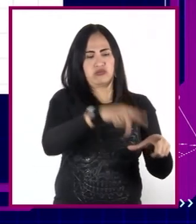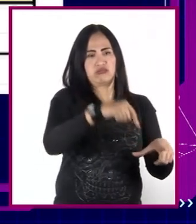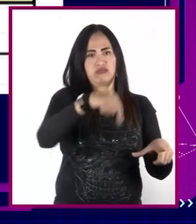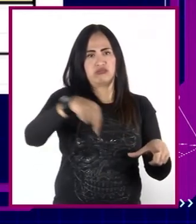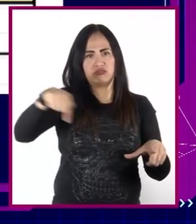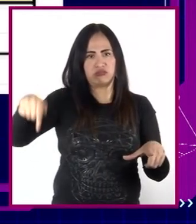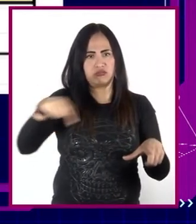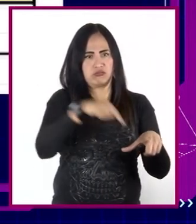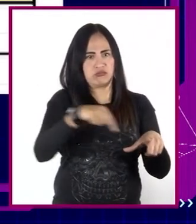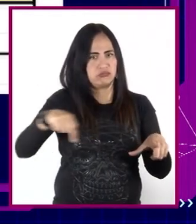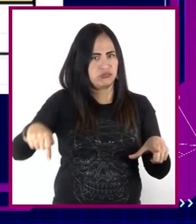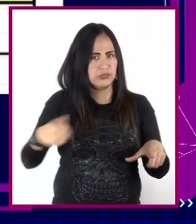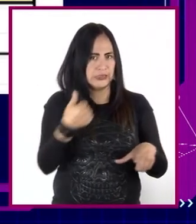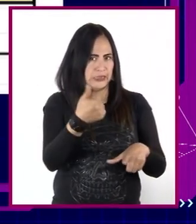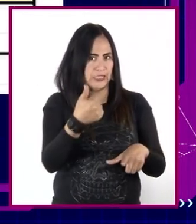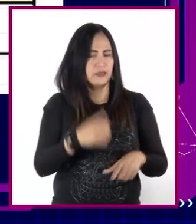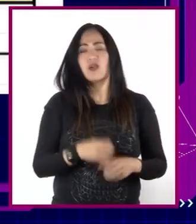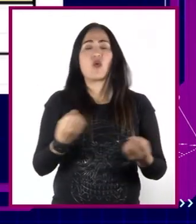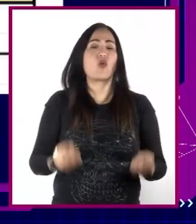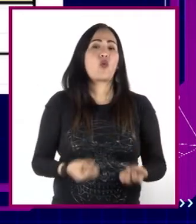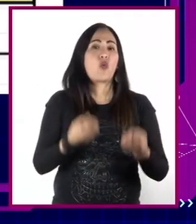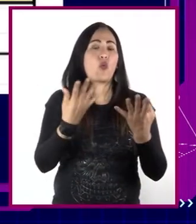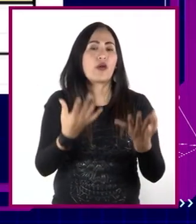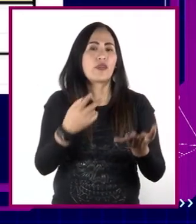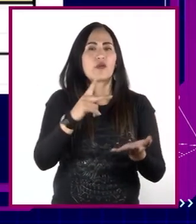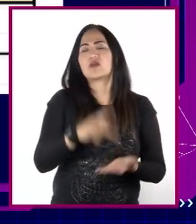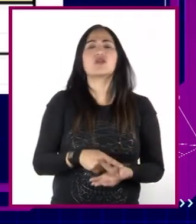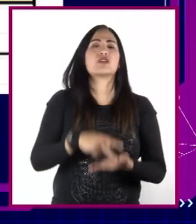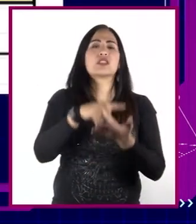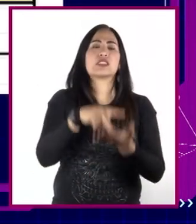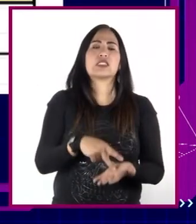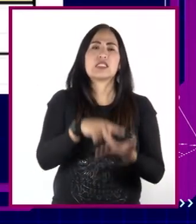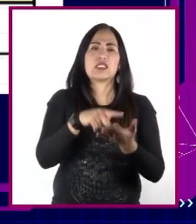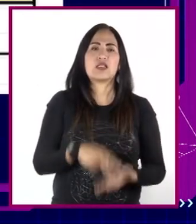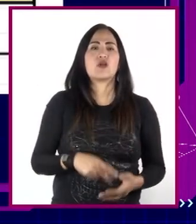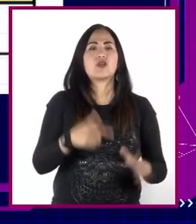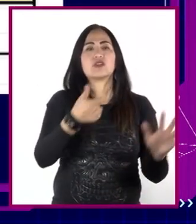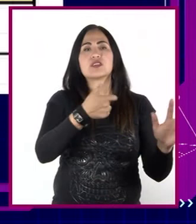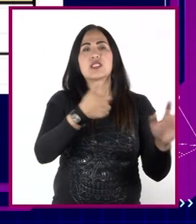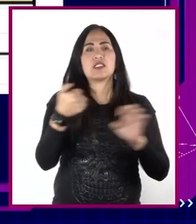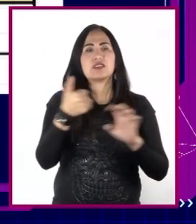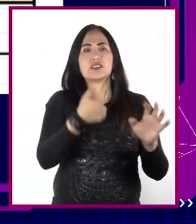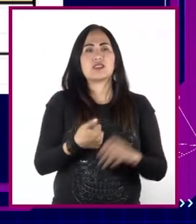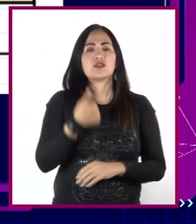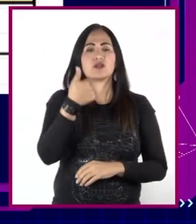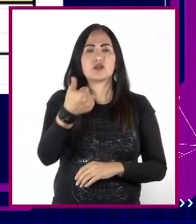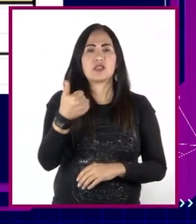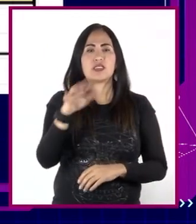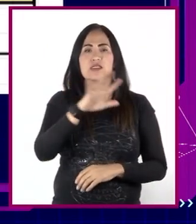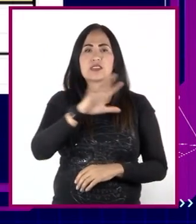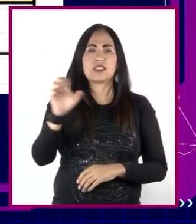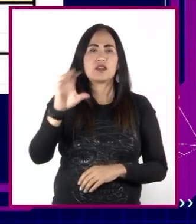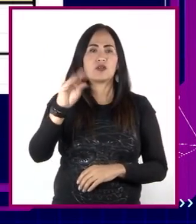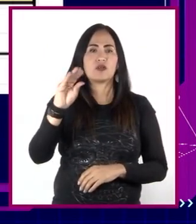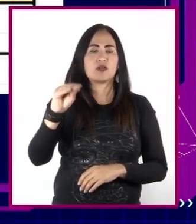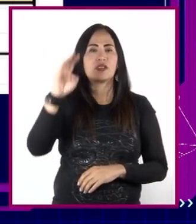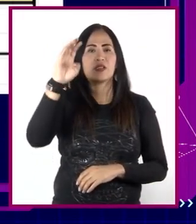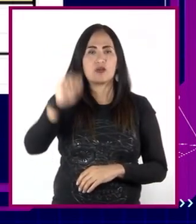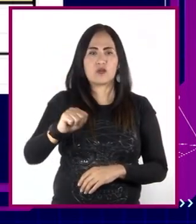pesado las siguientes cantidades, expresadas en kilogramos: 606,